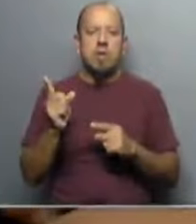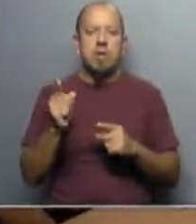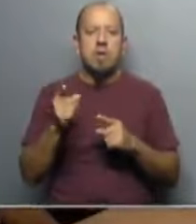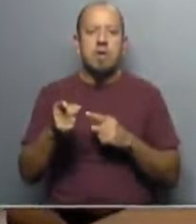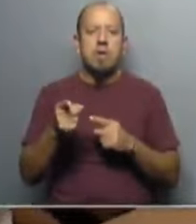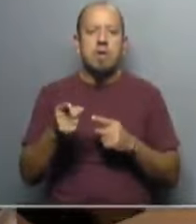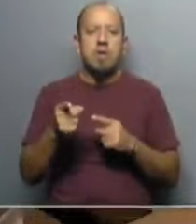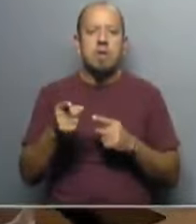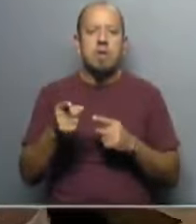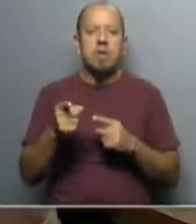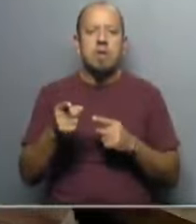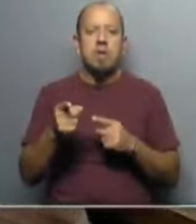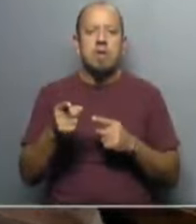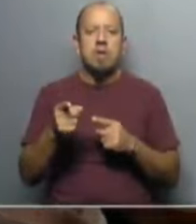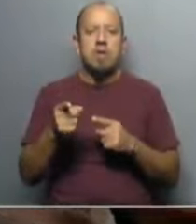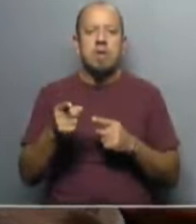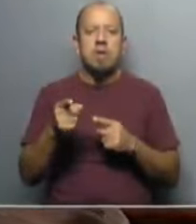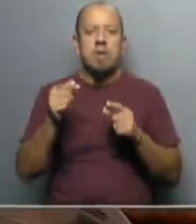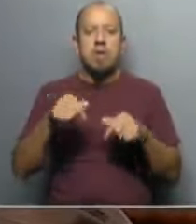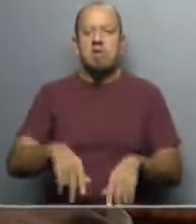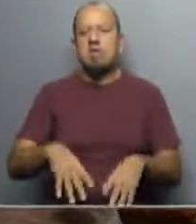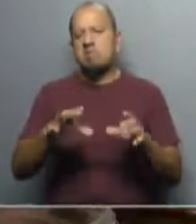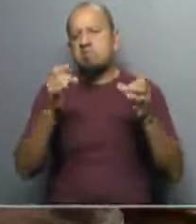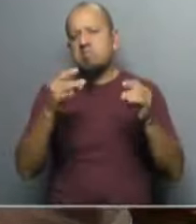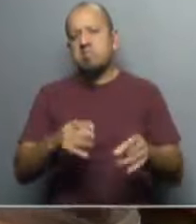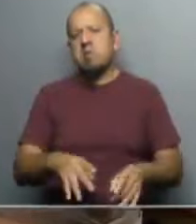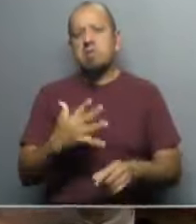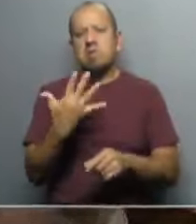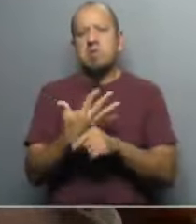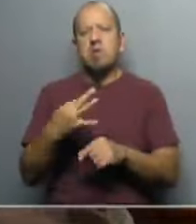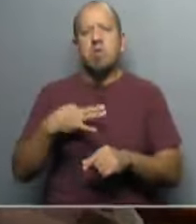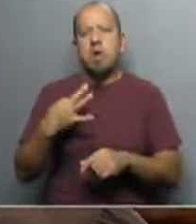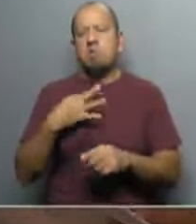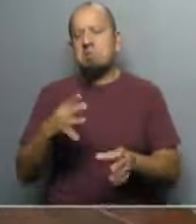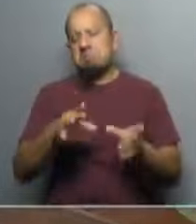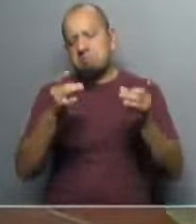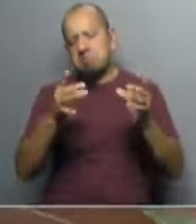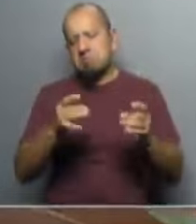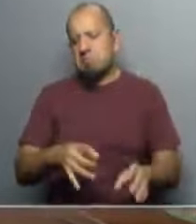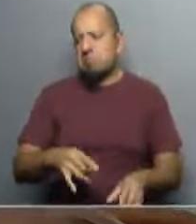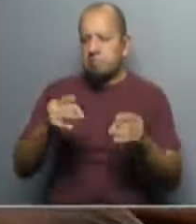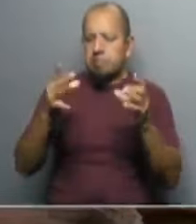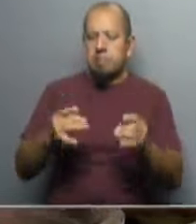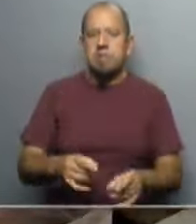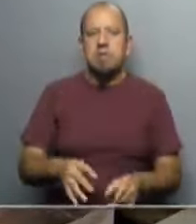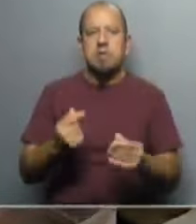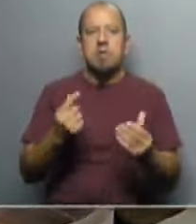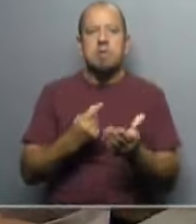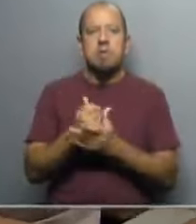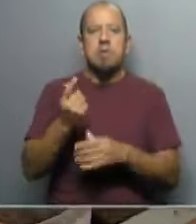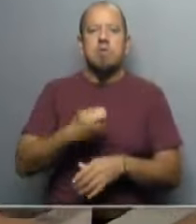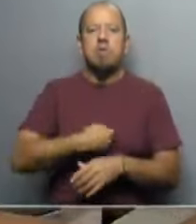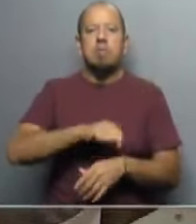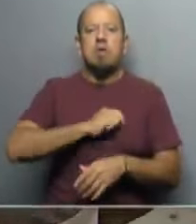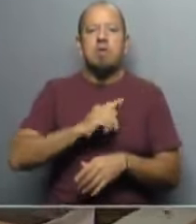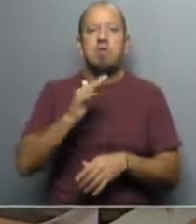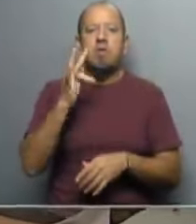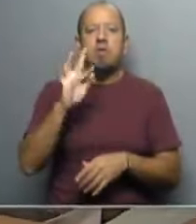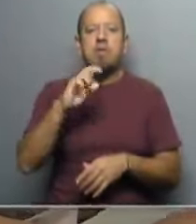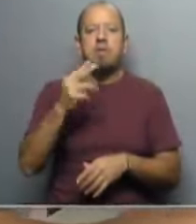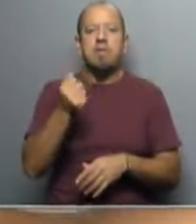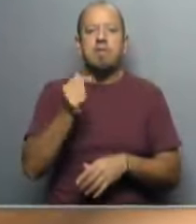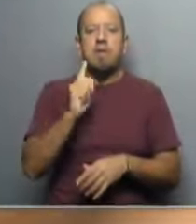estaba prácticamente abandonado hace como 5 años. Pero compramos un español, Fraga, de